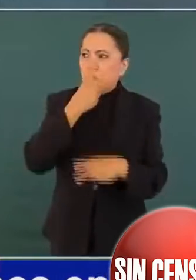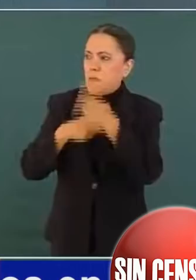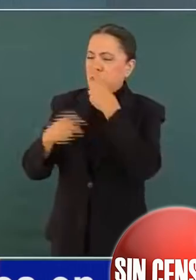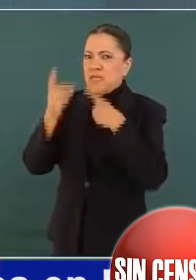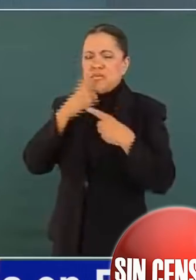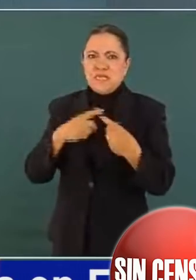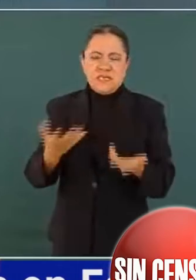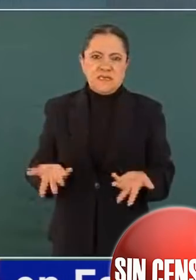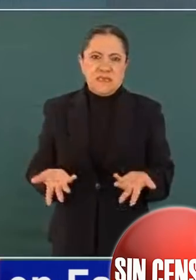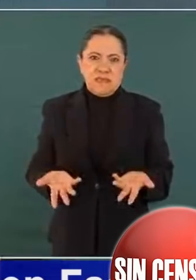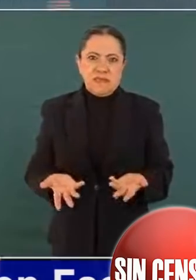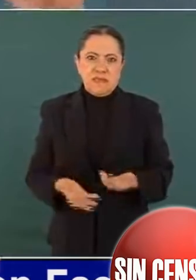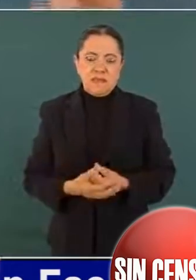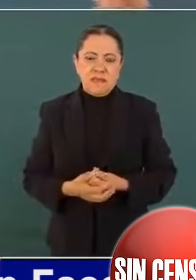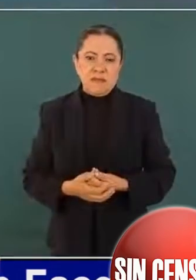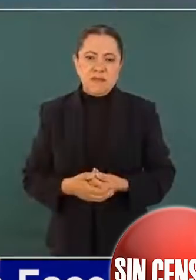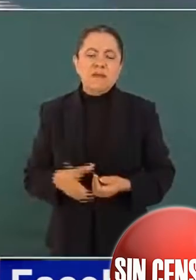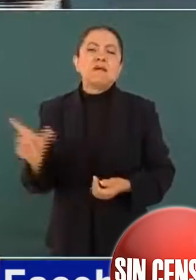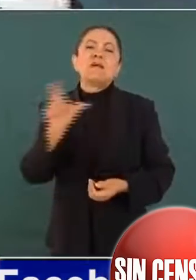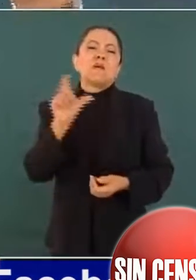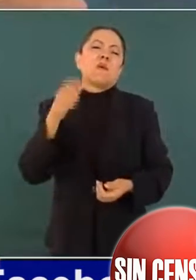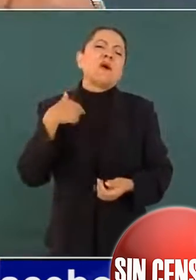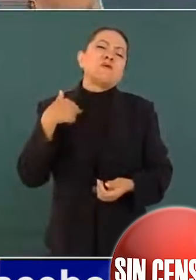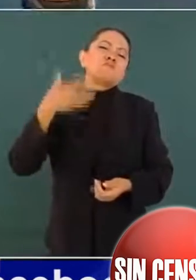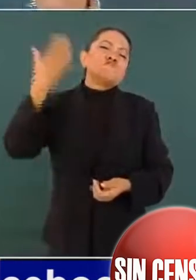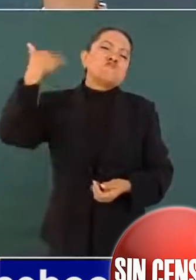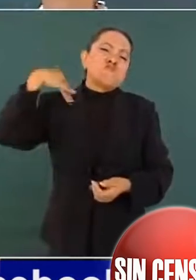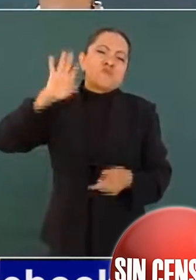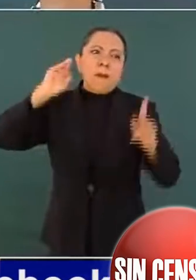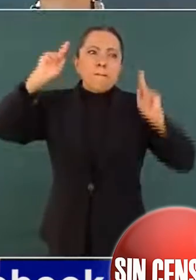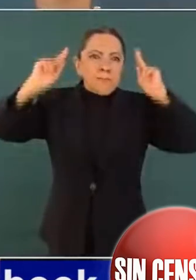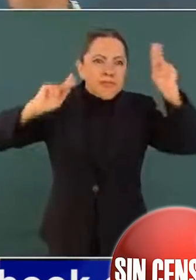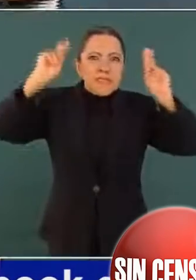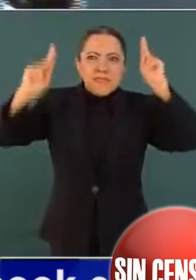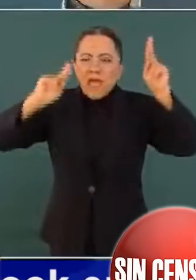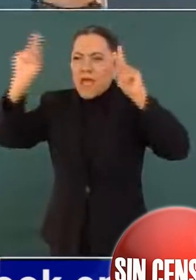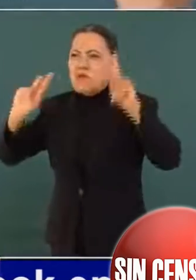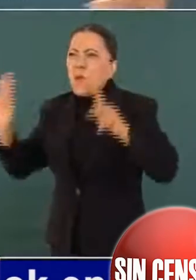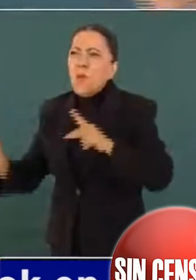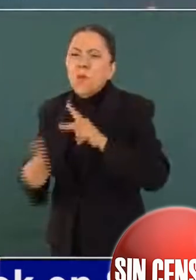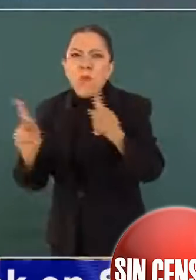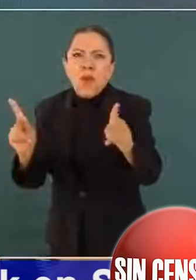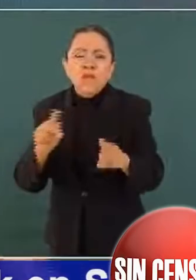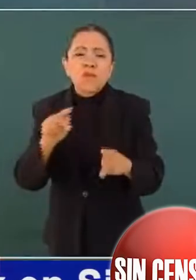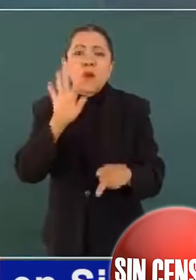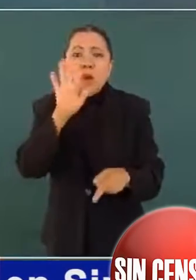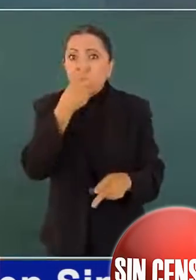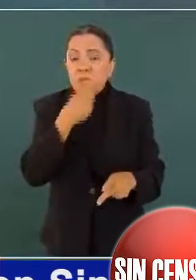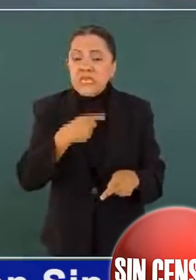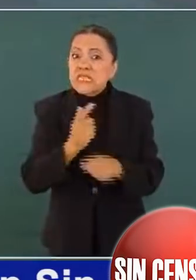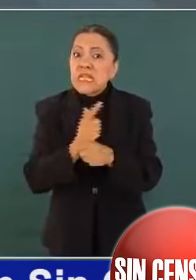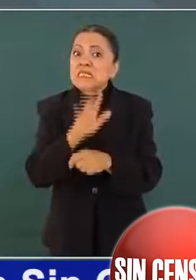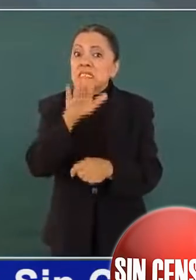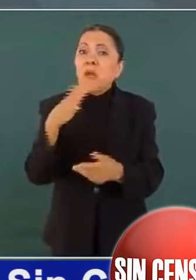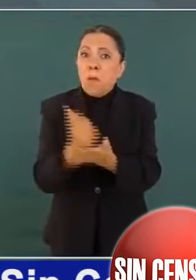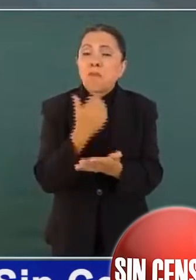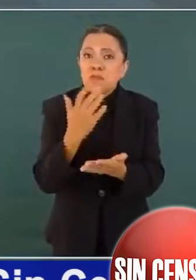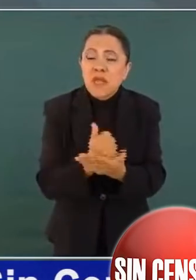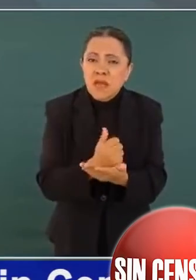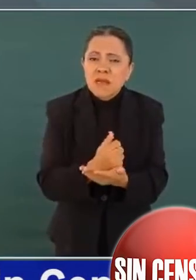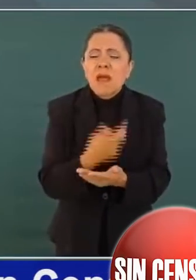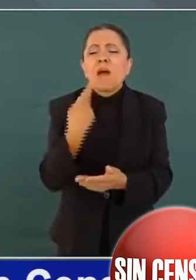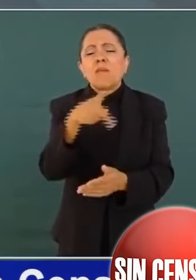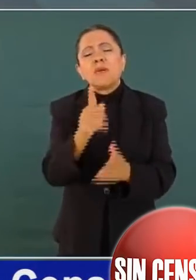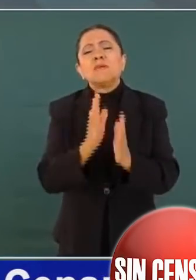desde que andaba yo recorriendo los pueblos. Vamos a ganar, licenciado, pero ¿sabe qué?